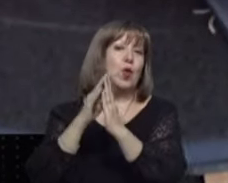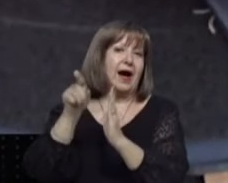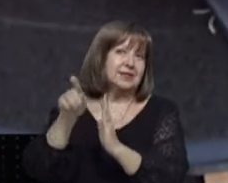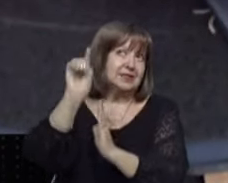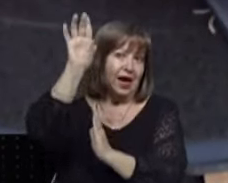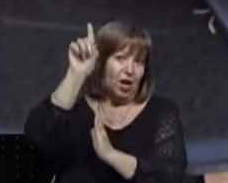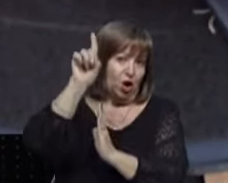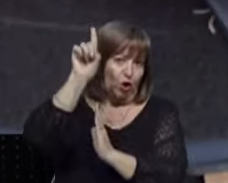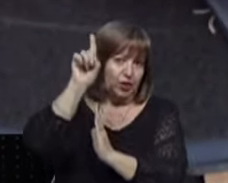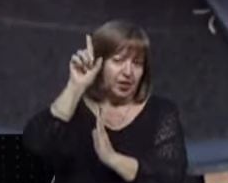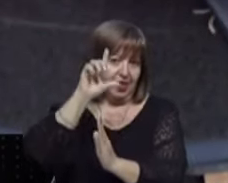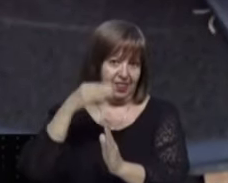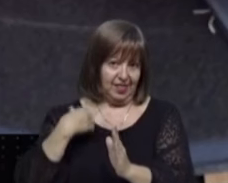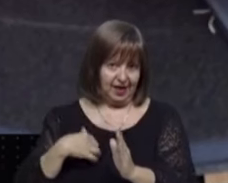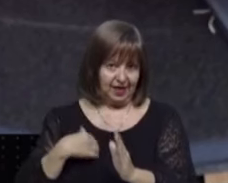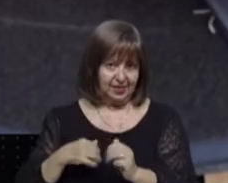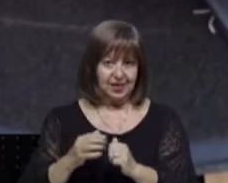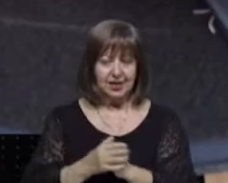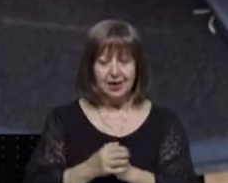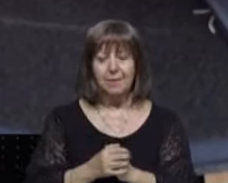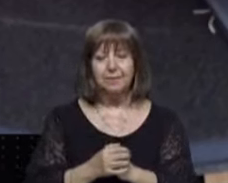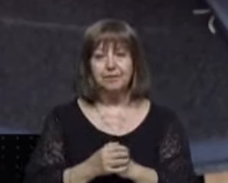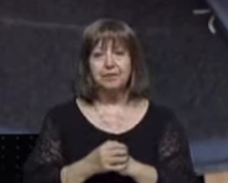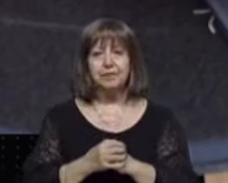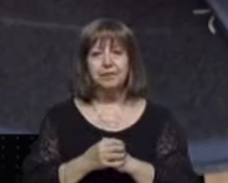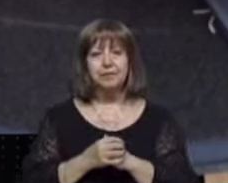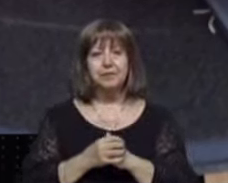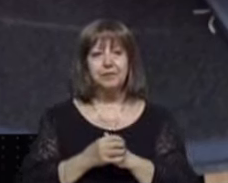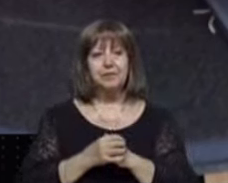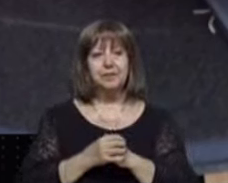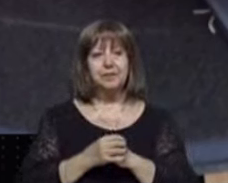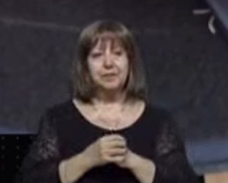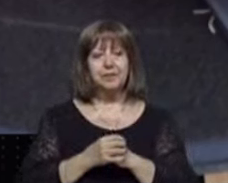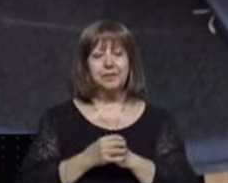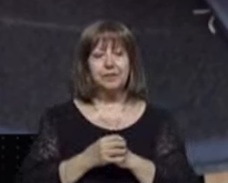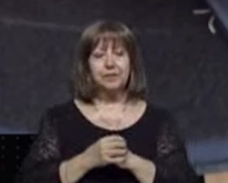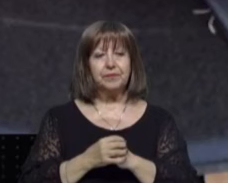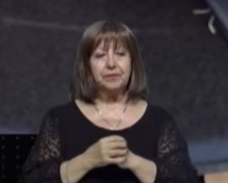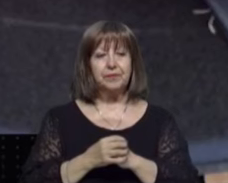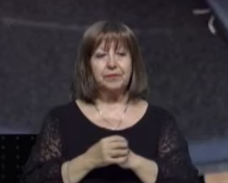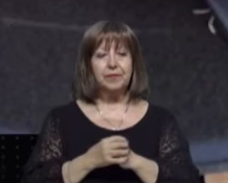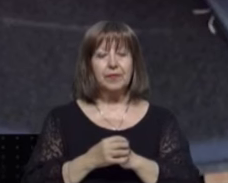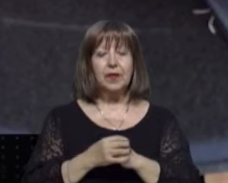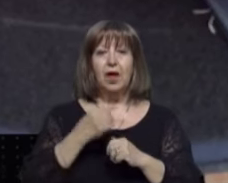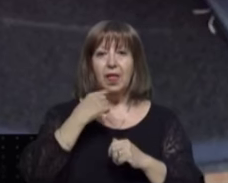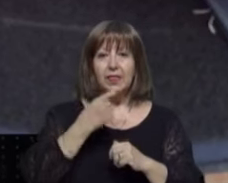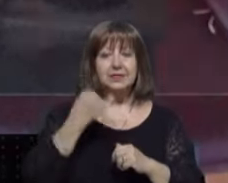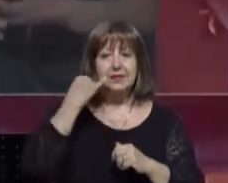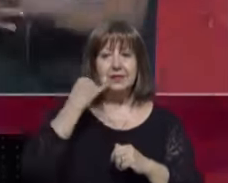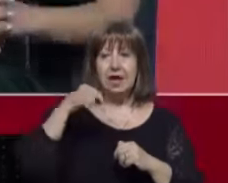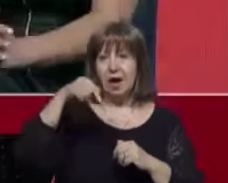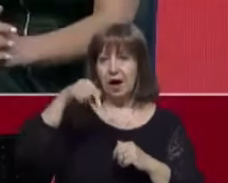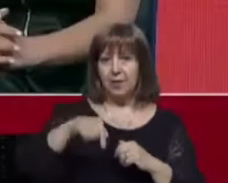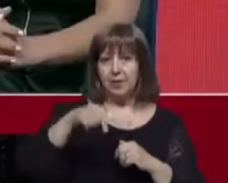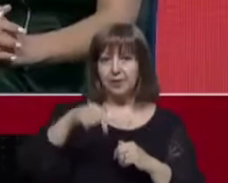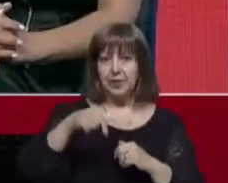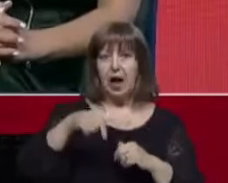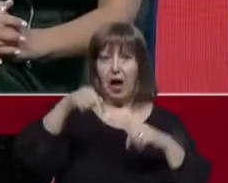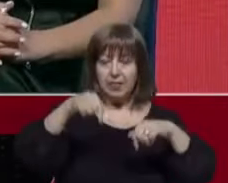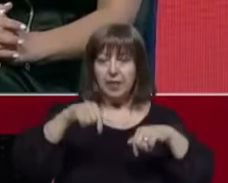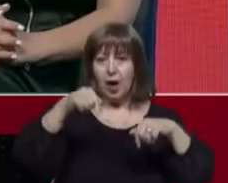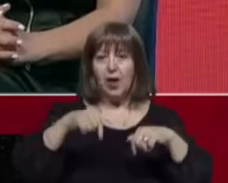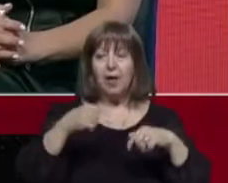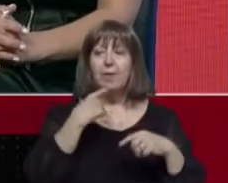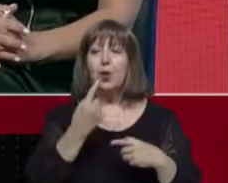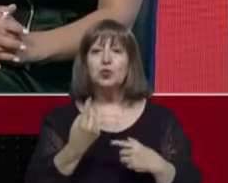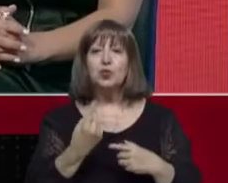provincia respecto al cuidado y a lo que ha pasado en las últimas horas. No, a esta hora, el oso hormiguero que observamos ahí en